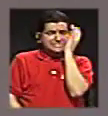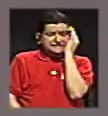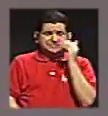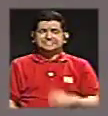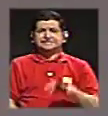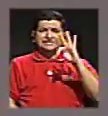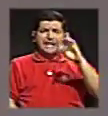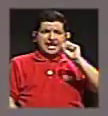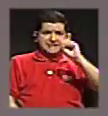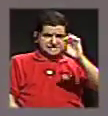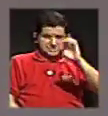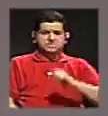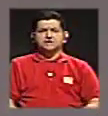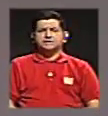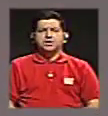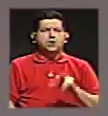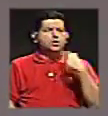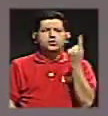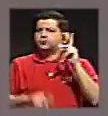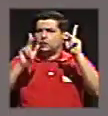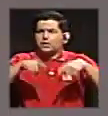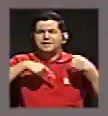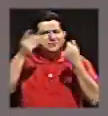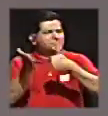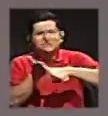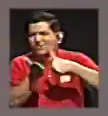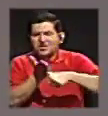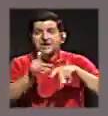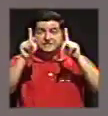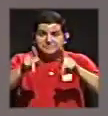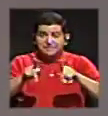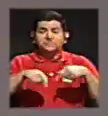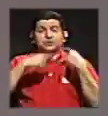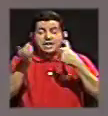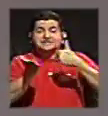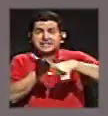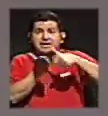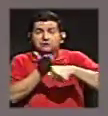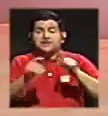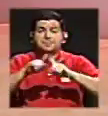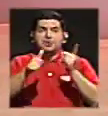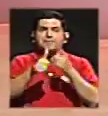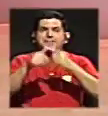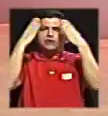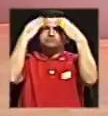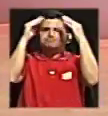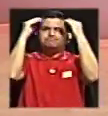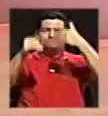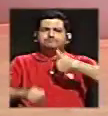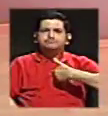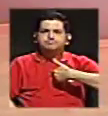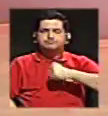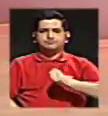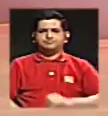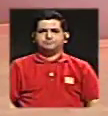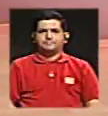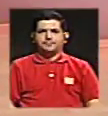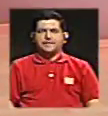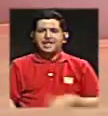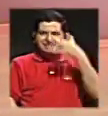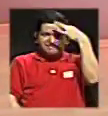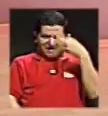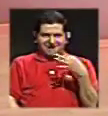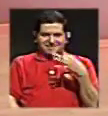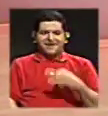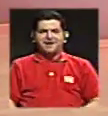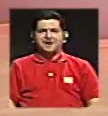tribunal supremo de elecciones más que de la gente vaya a votar de que la gente vaya a votar de forma informada eh de la convicción de